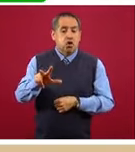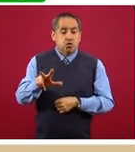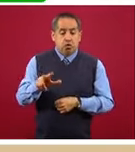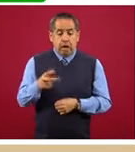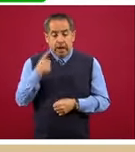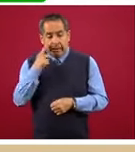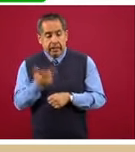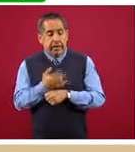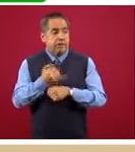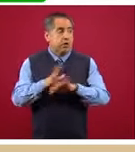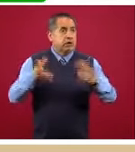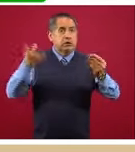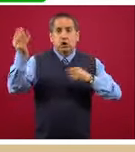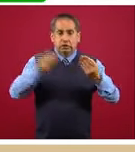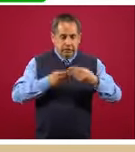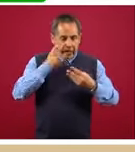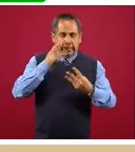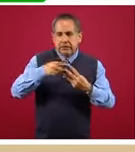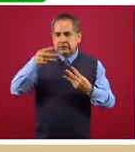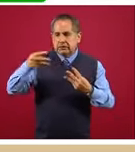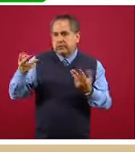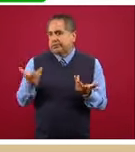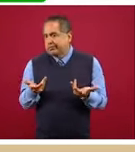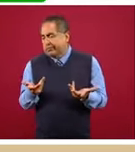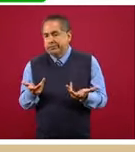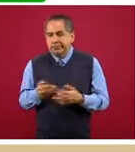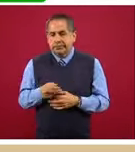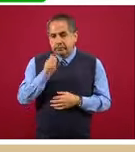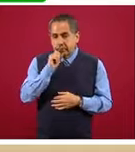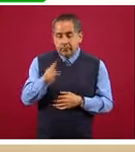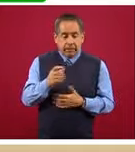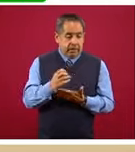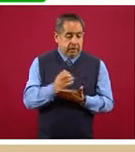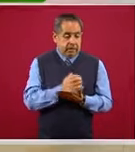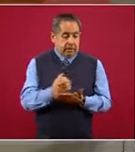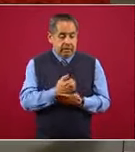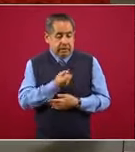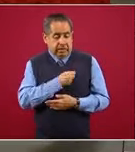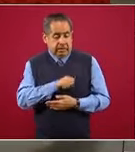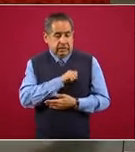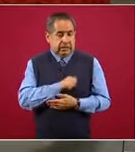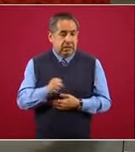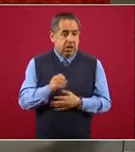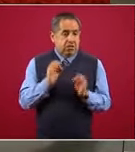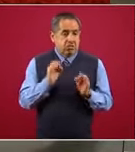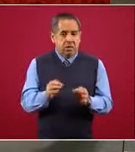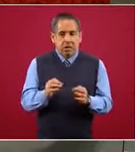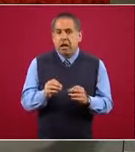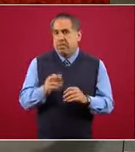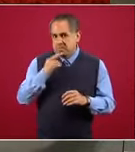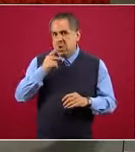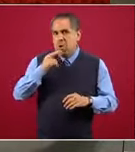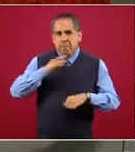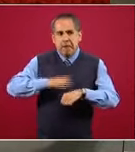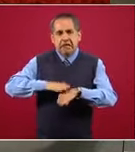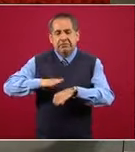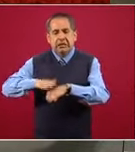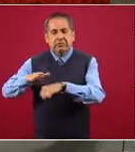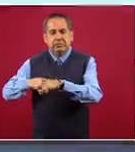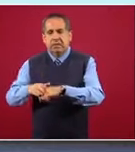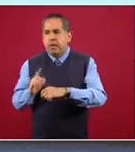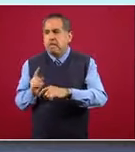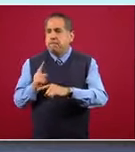esta información graficada. Vemos también cómo la curva de recuperados siempre ha mantenido una tendencia ascendente, el último cambio